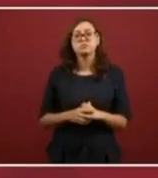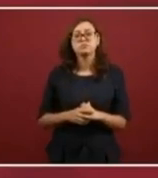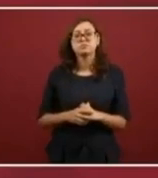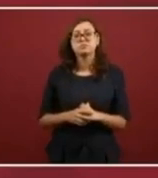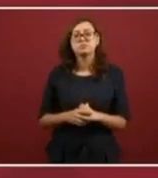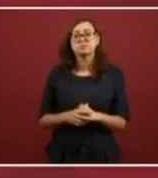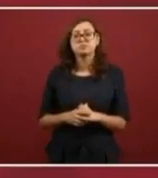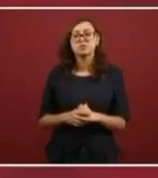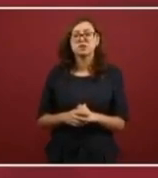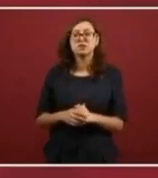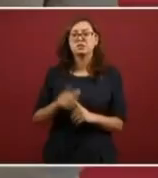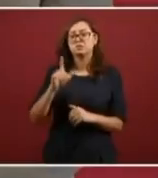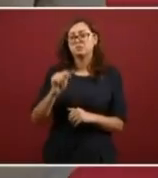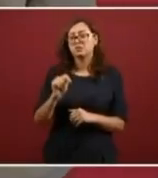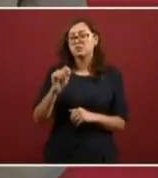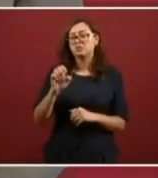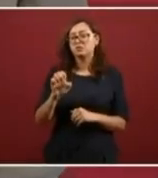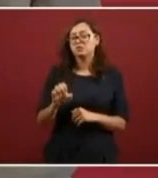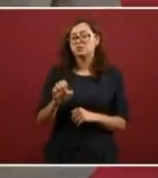el Tribunal Electoral,